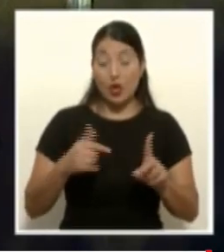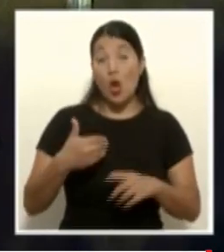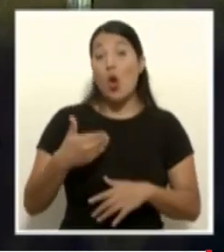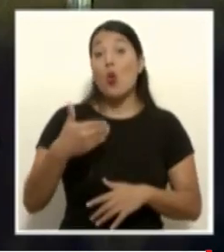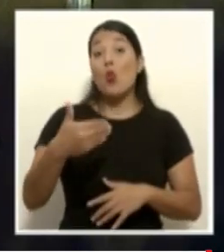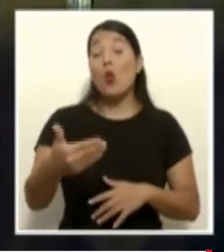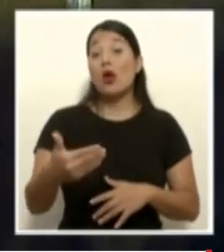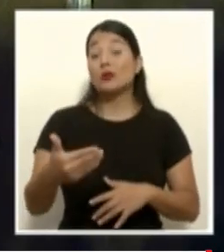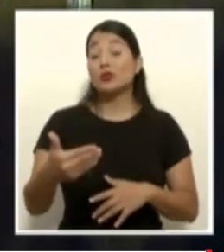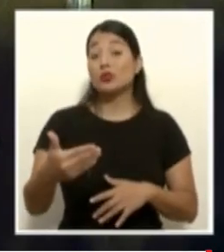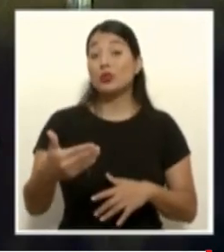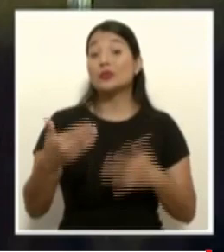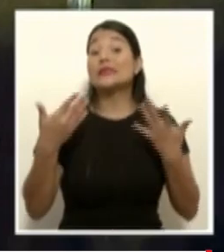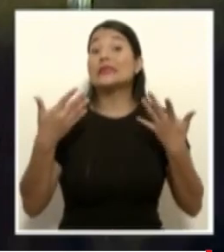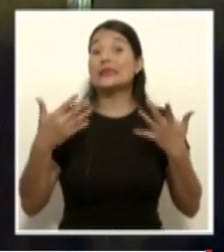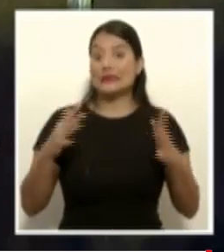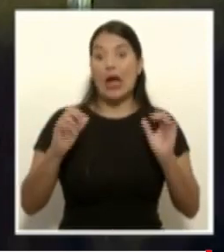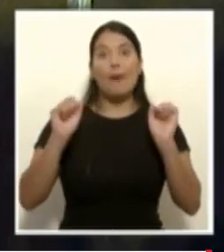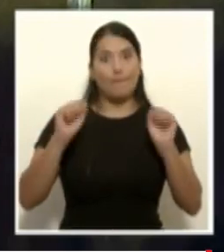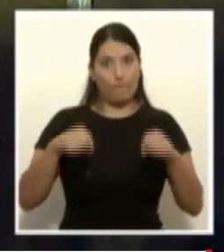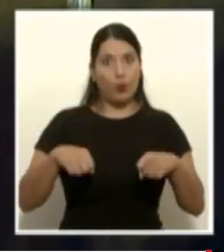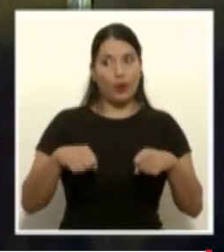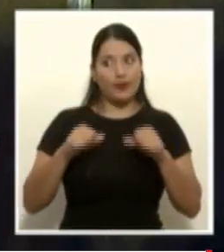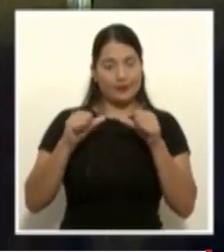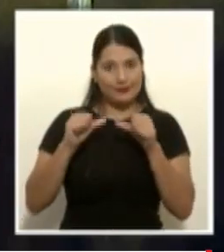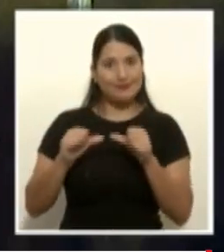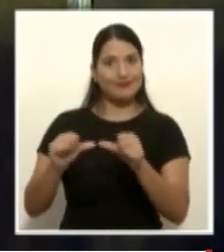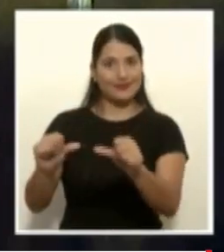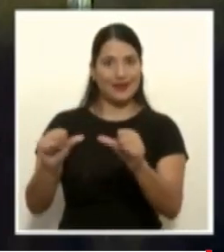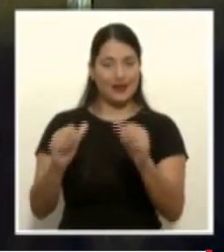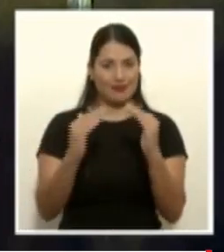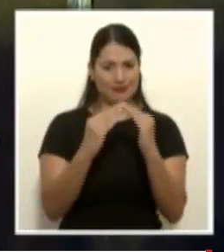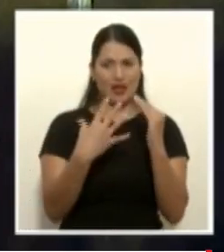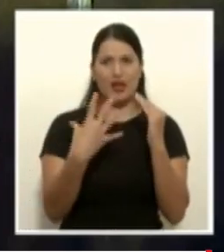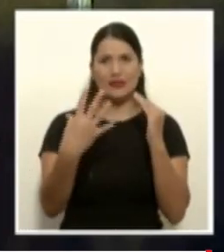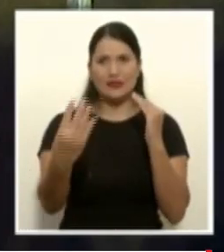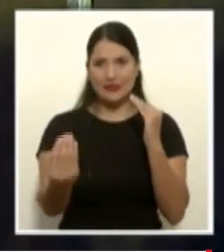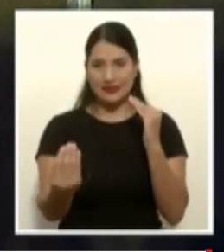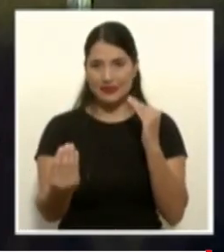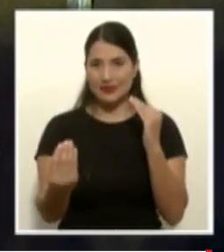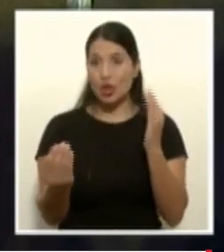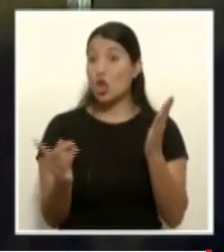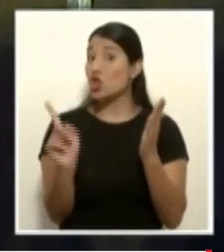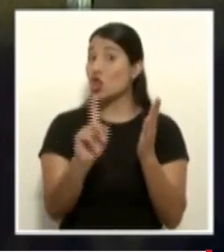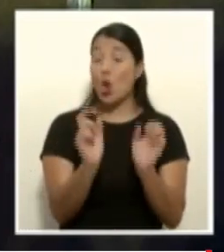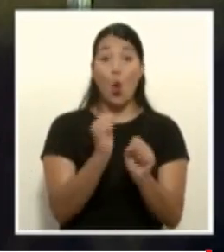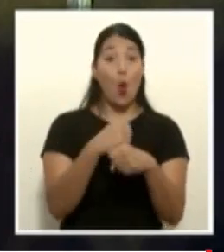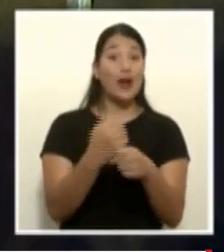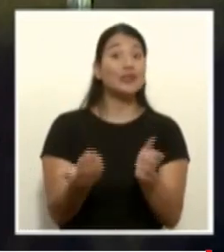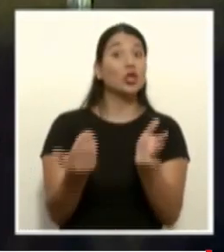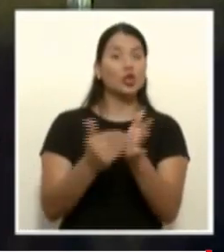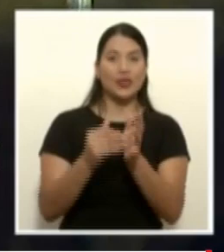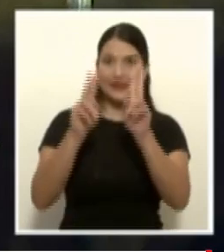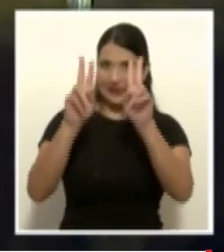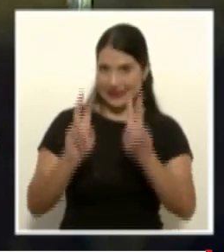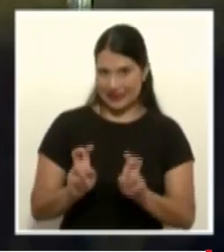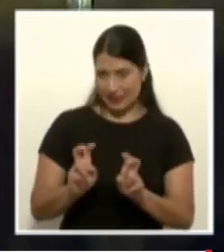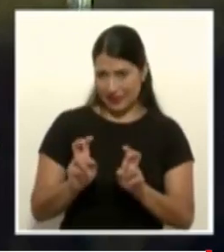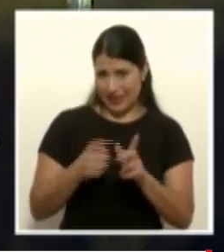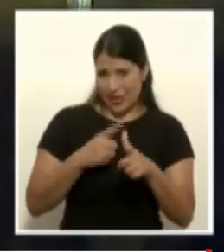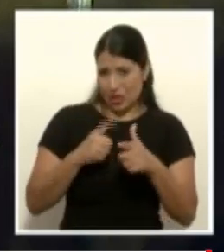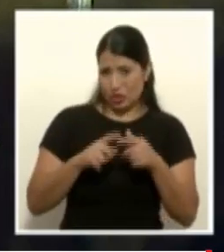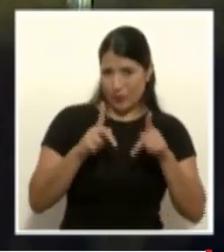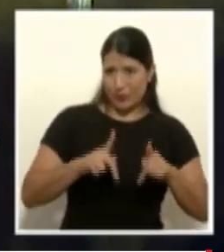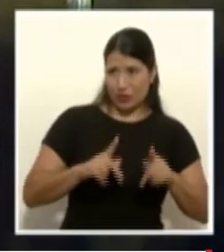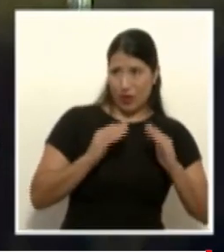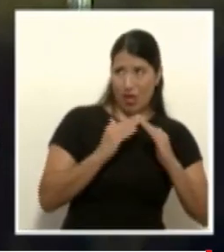podrían retomar sus actividades, no hay una prueba, y algunos tienen la duda de que si eso está bien así, o sea, que si pueden salir